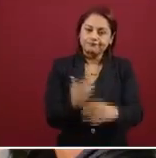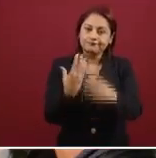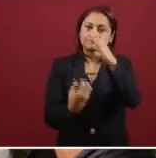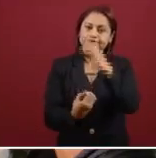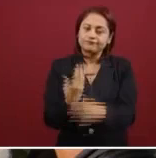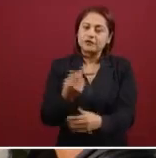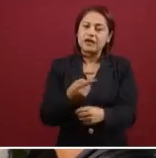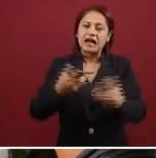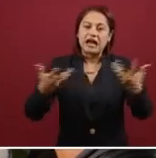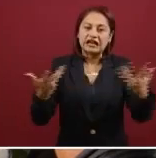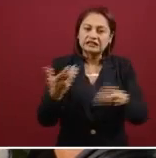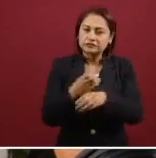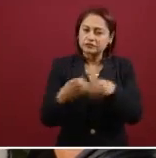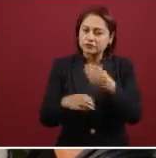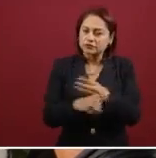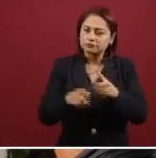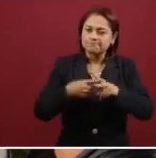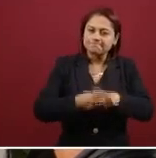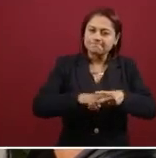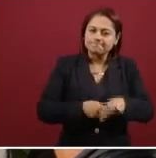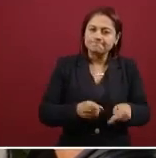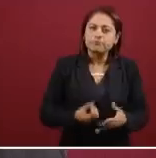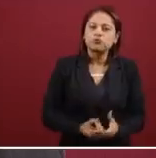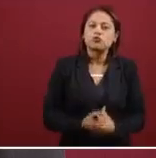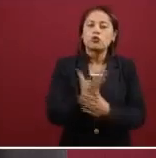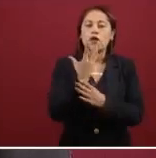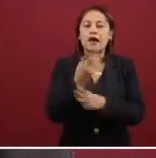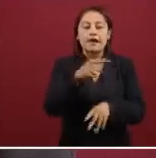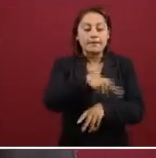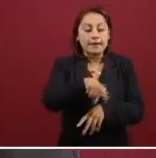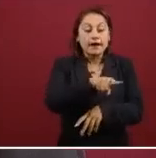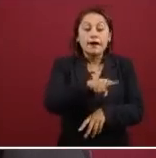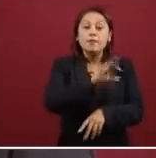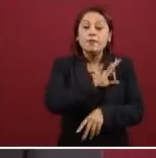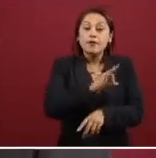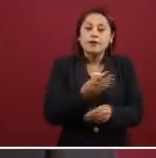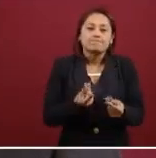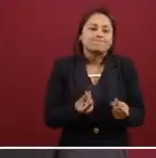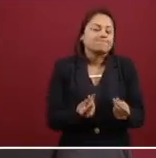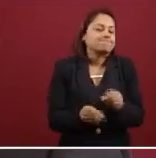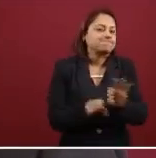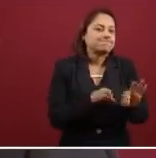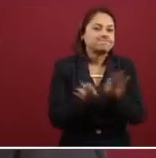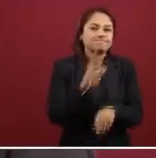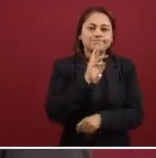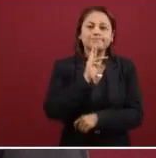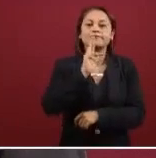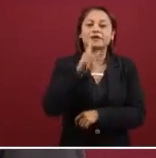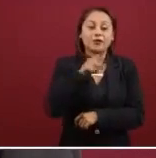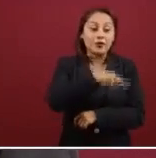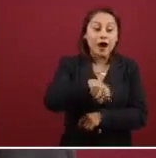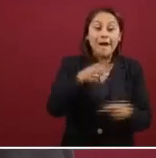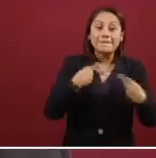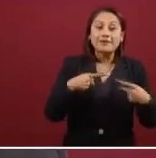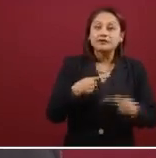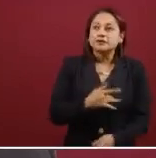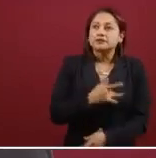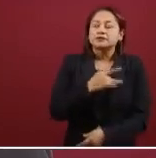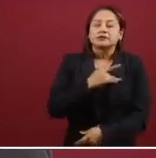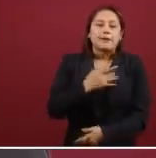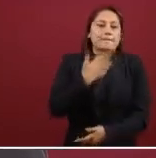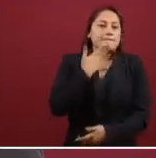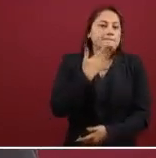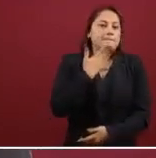herramientas para que los trabajadores trabajen con más eficiencia, hay mucho ánimo, les gusta mucho a los